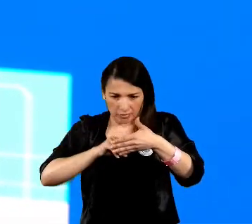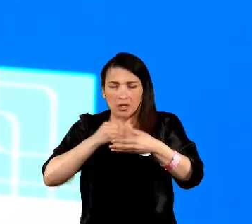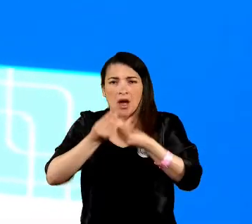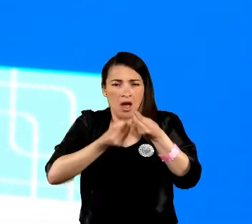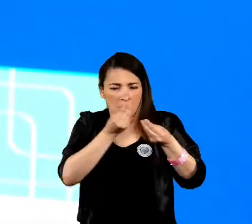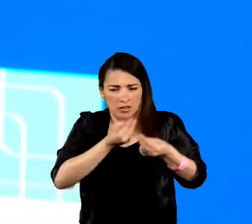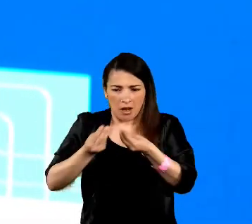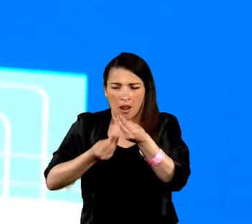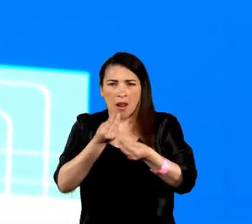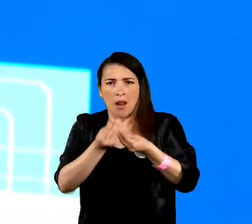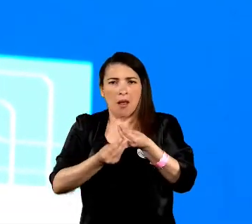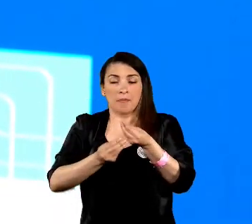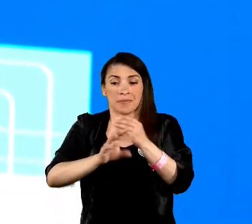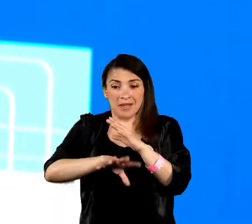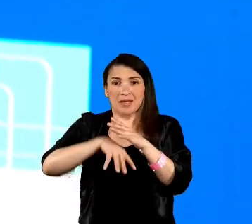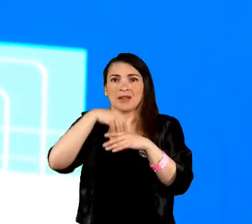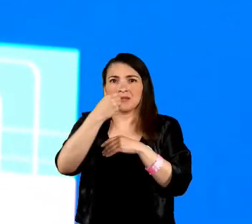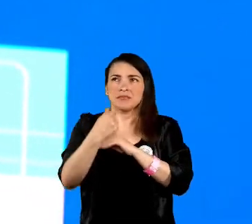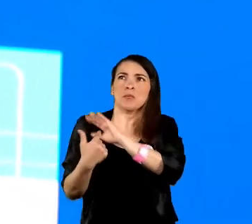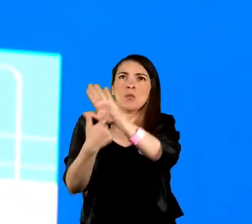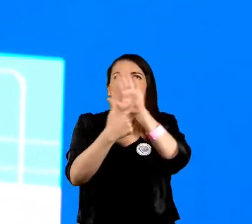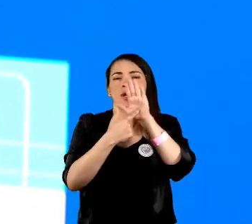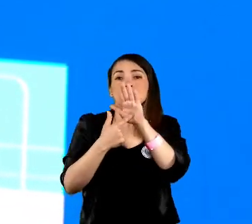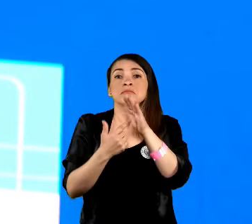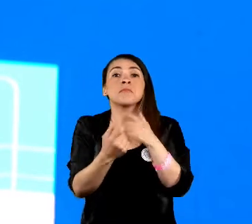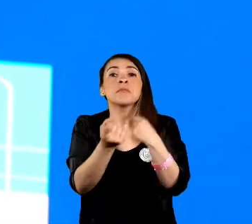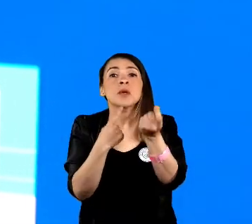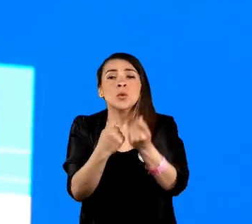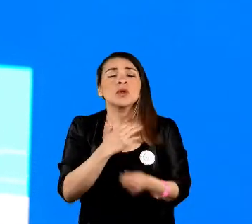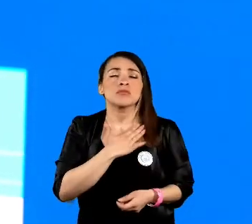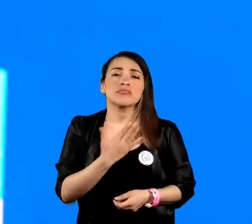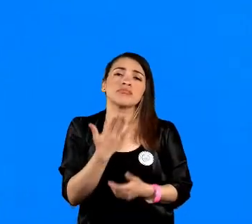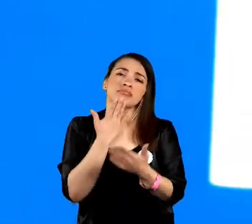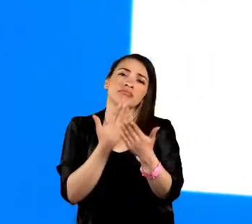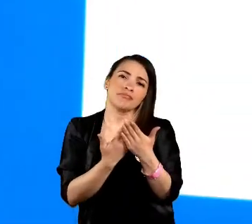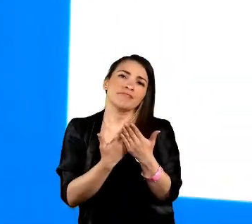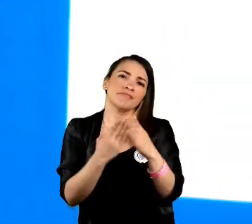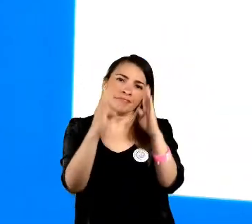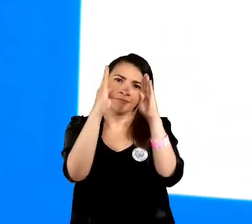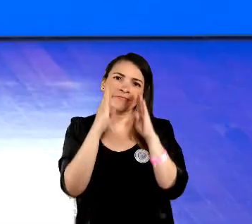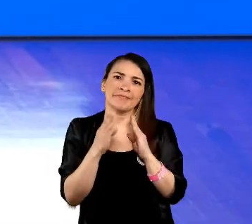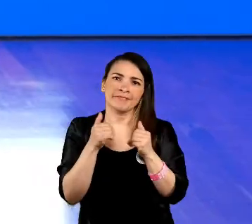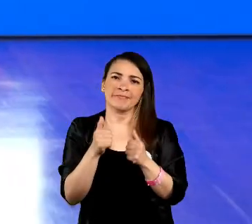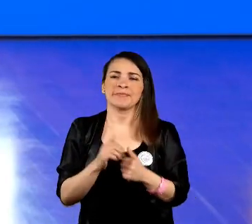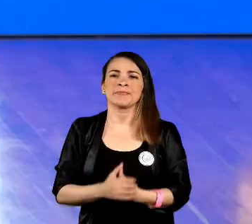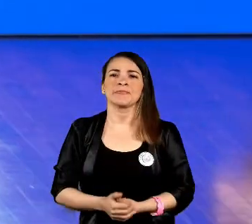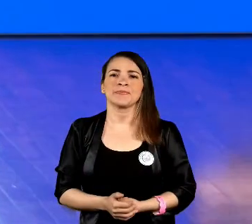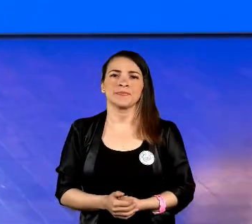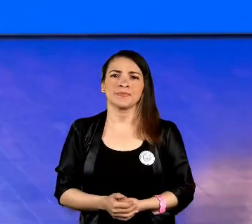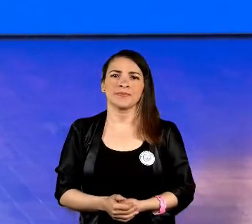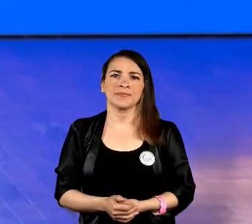se han tenido una pregunta bienvenida sea y bueno Muchas gracias por por sustancia